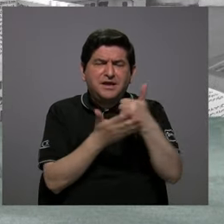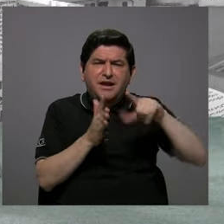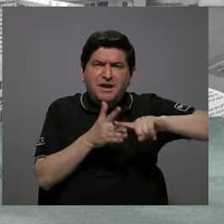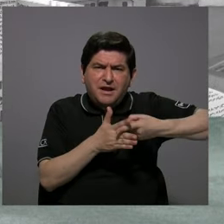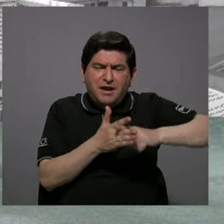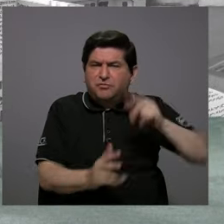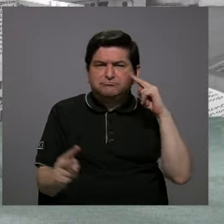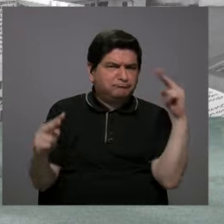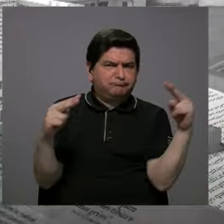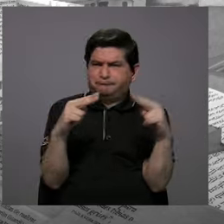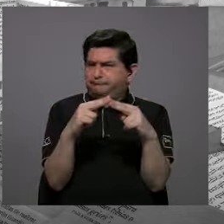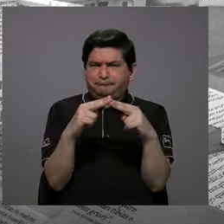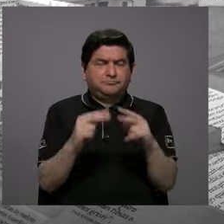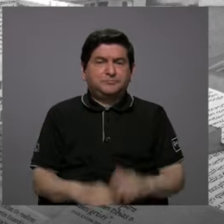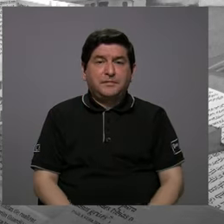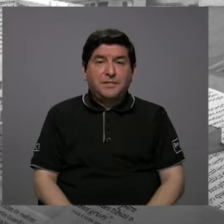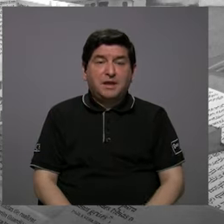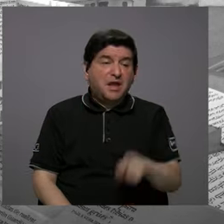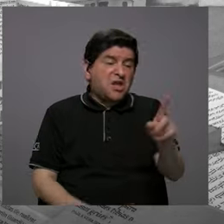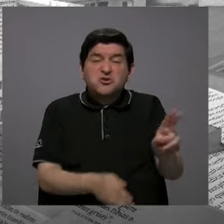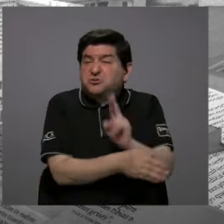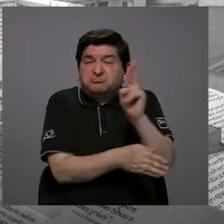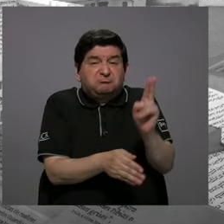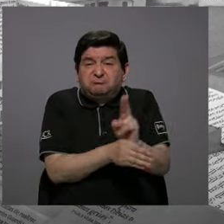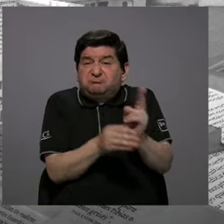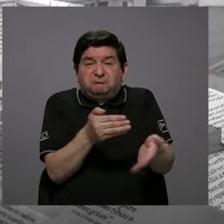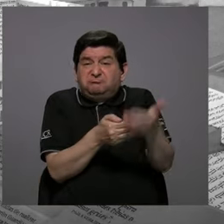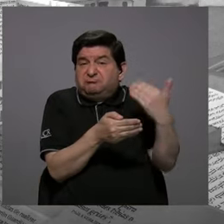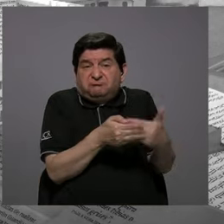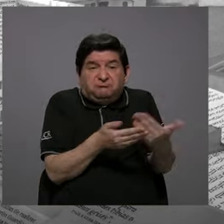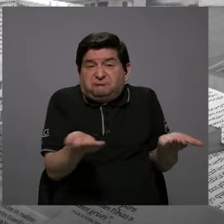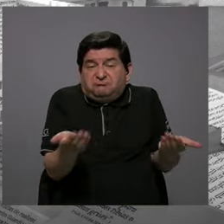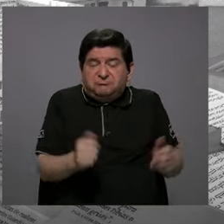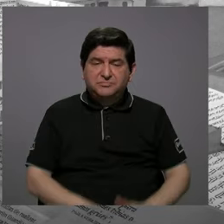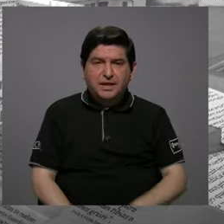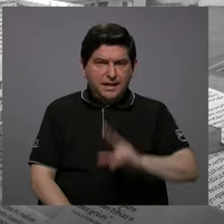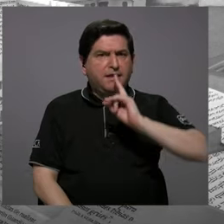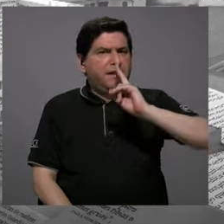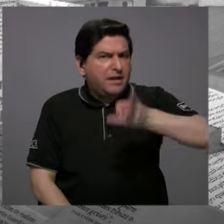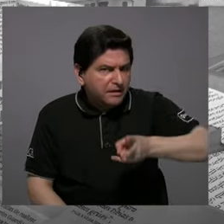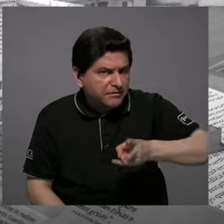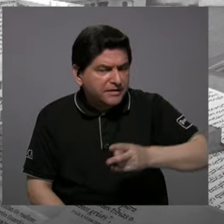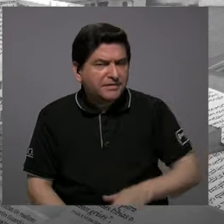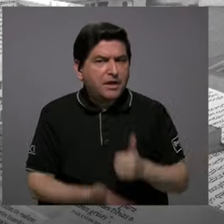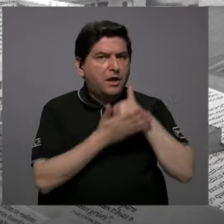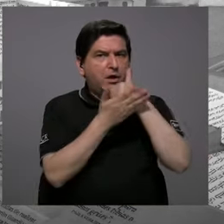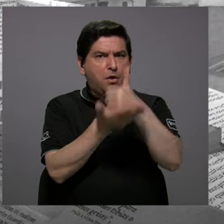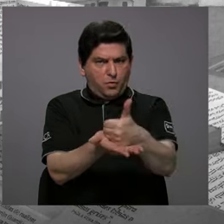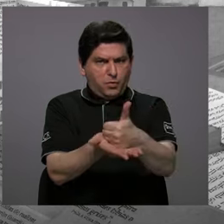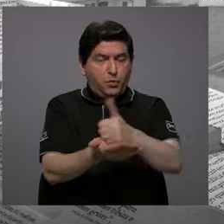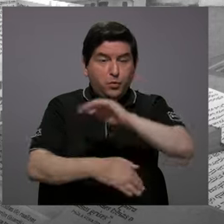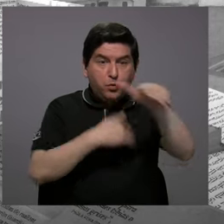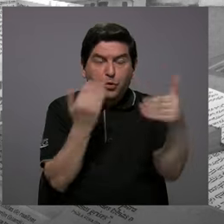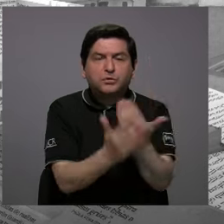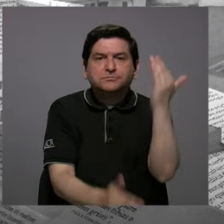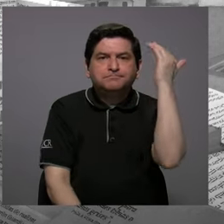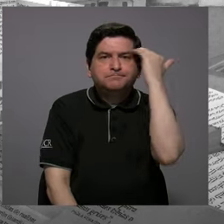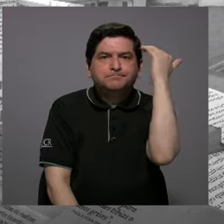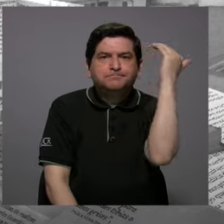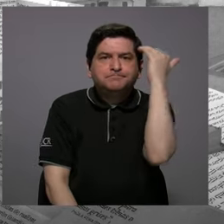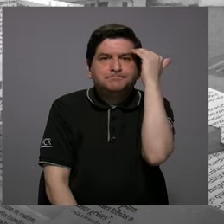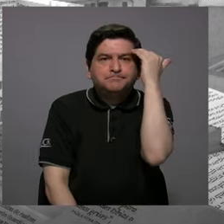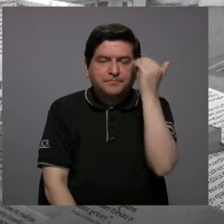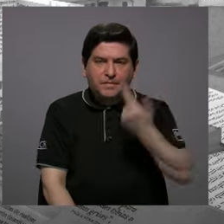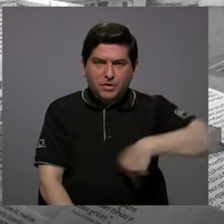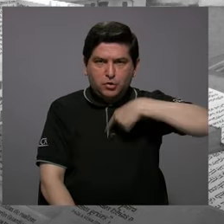herramientas no las conocían Entonces no la estaban usando y bueno esto la verdad que que ayuda también a que todos conozcan lo que